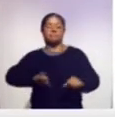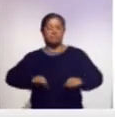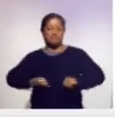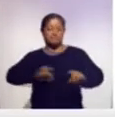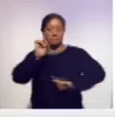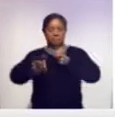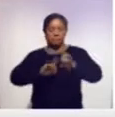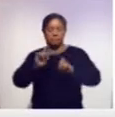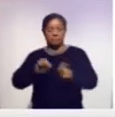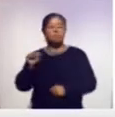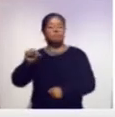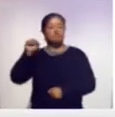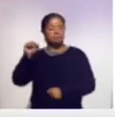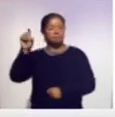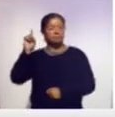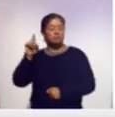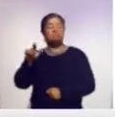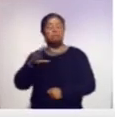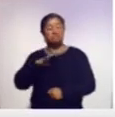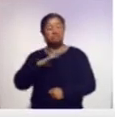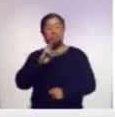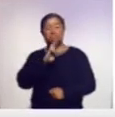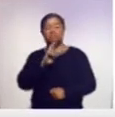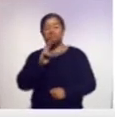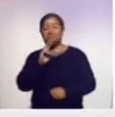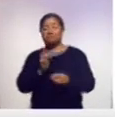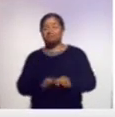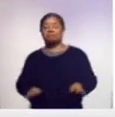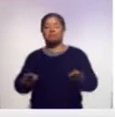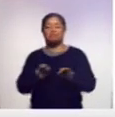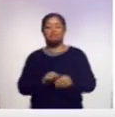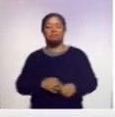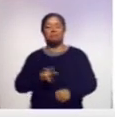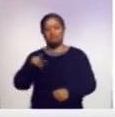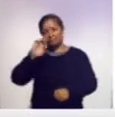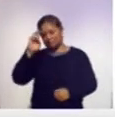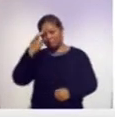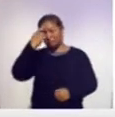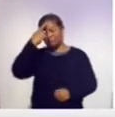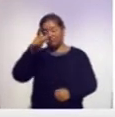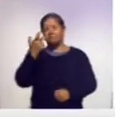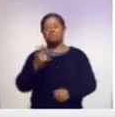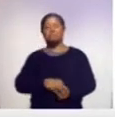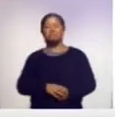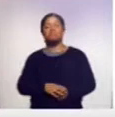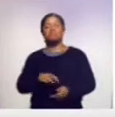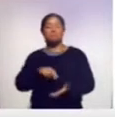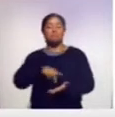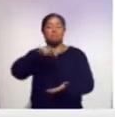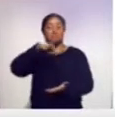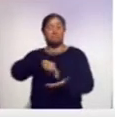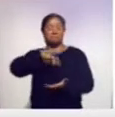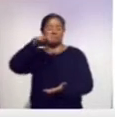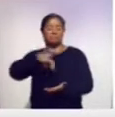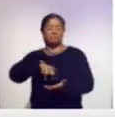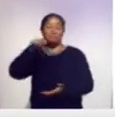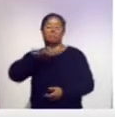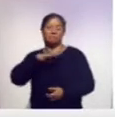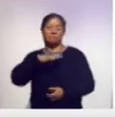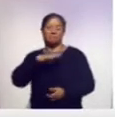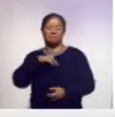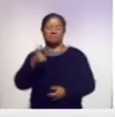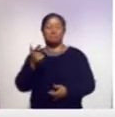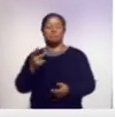fin de semana, pues sin duda hubo resultados destacados. Recordemos que en la gimnasia Alexa Moreno, pues ya logró su clasificación a los